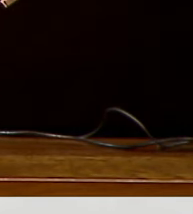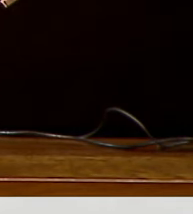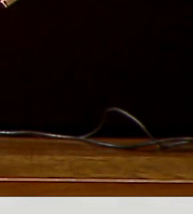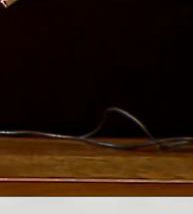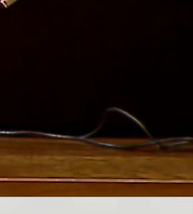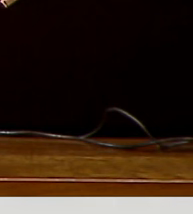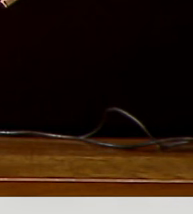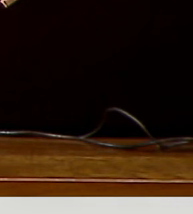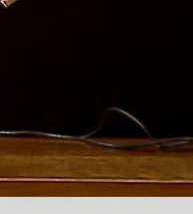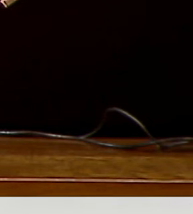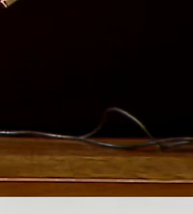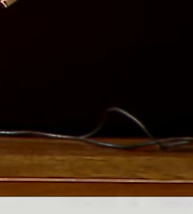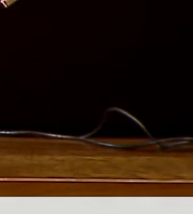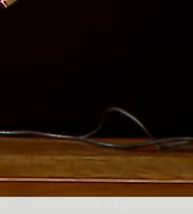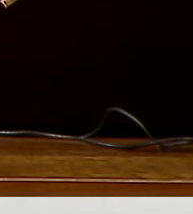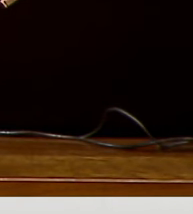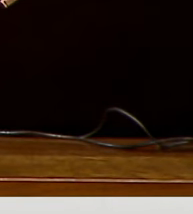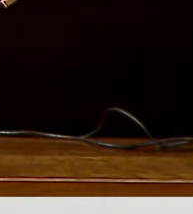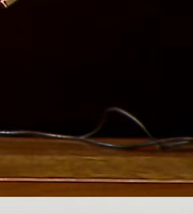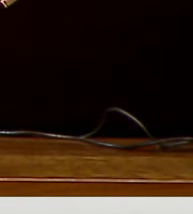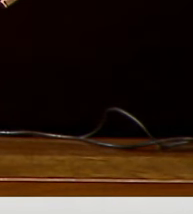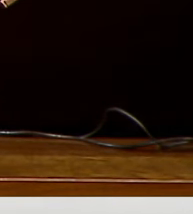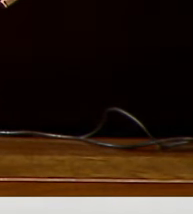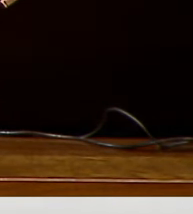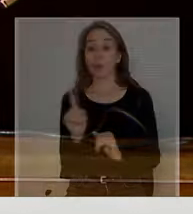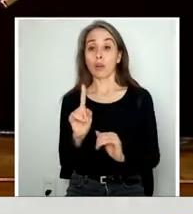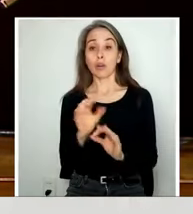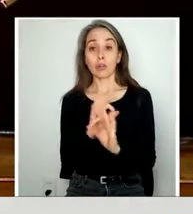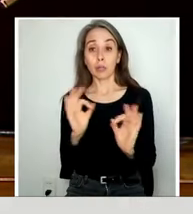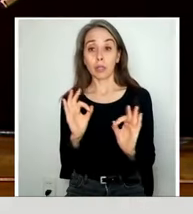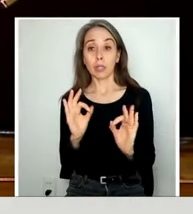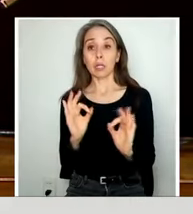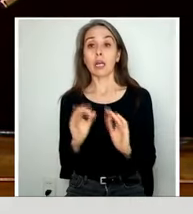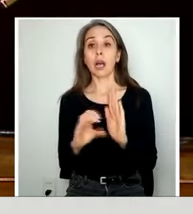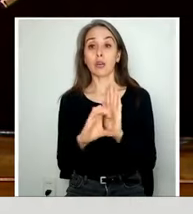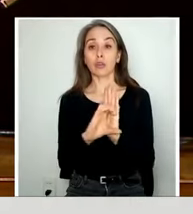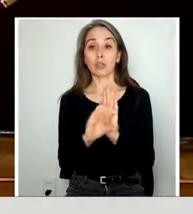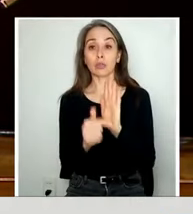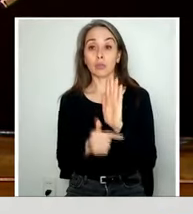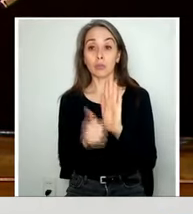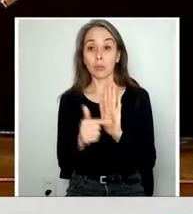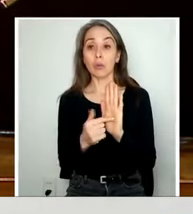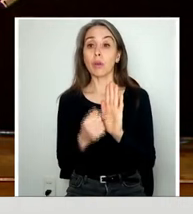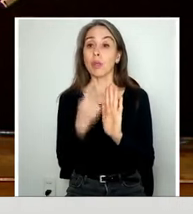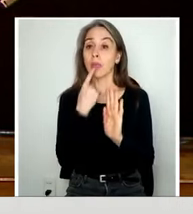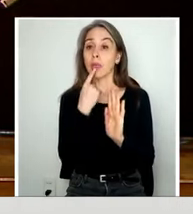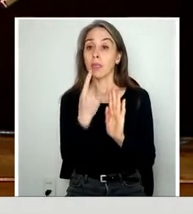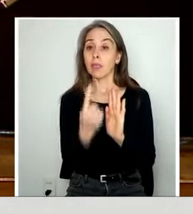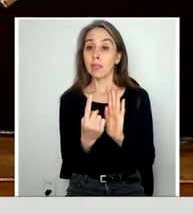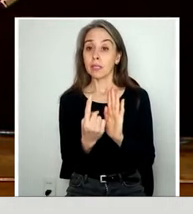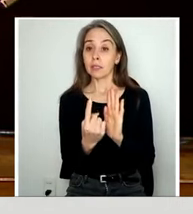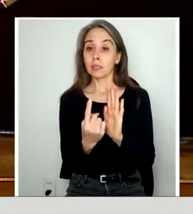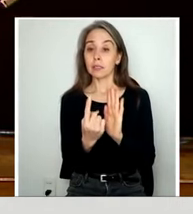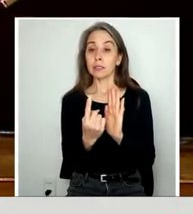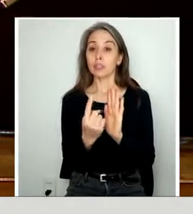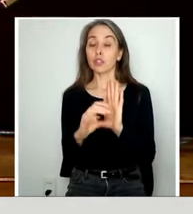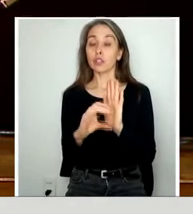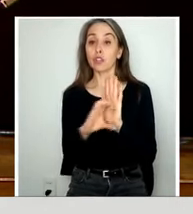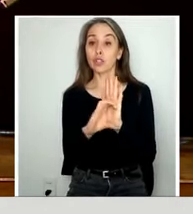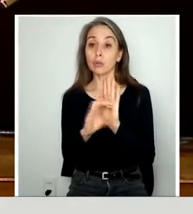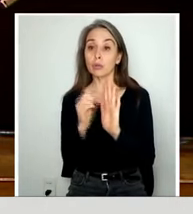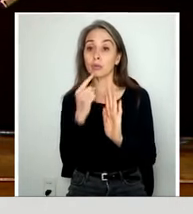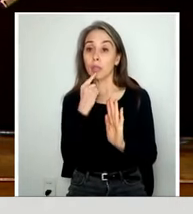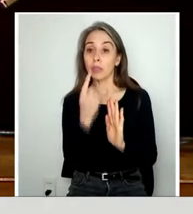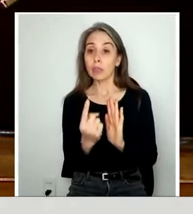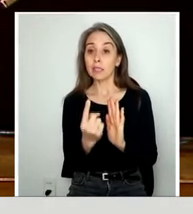en la ley mientras eso no ocurra la Constitución establece la Constitución Establece que